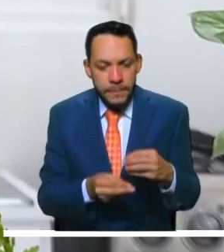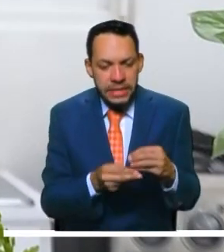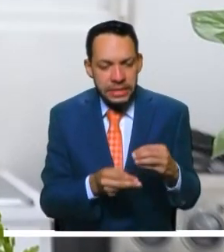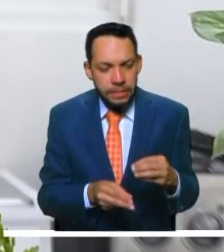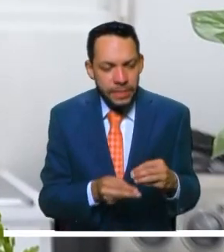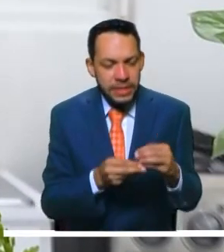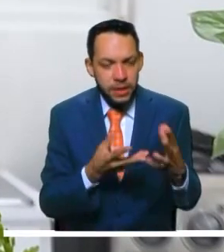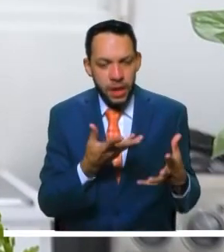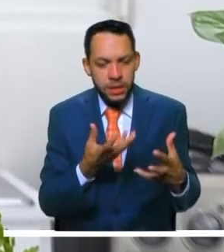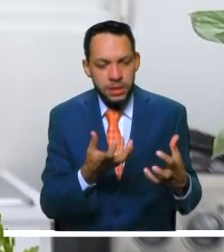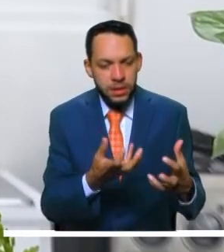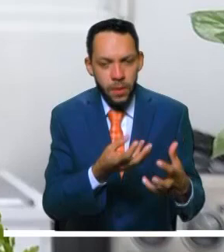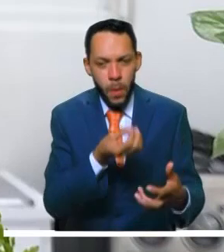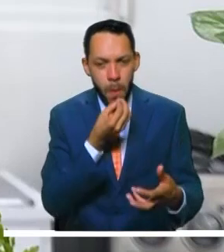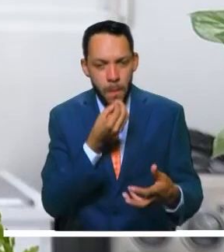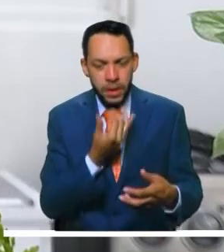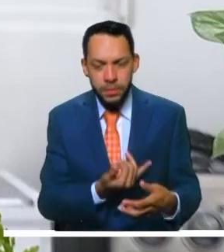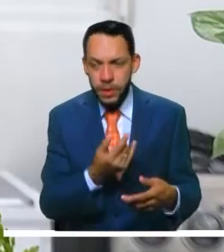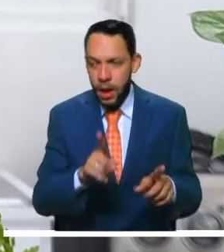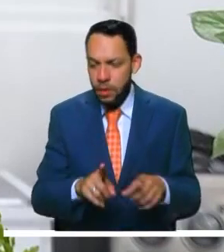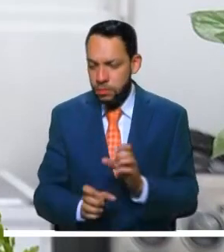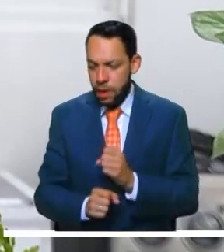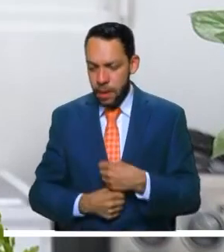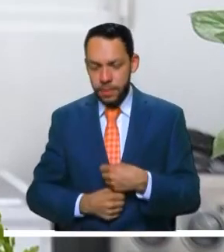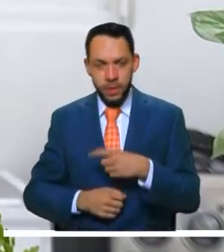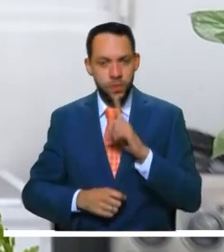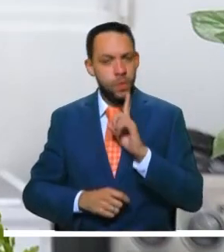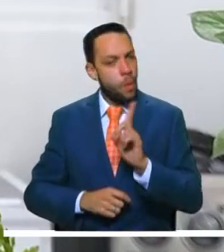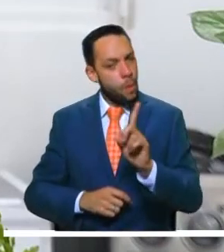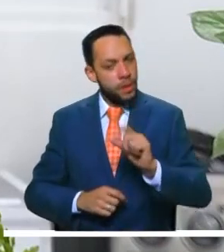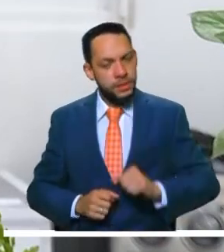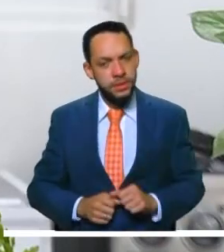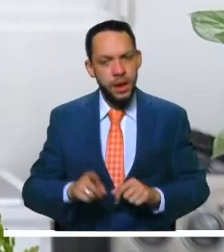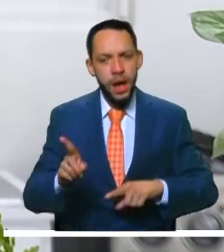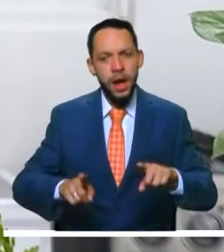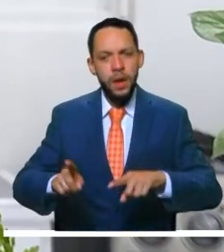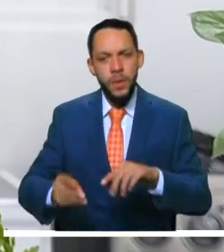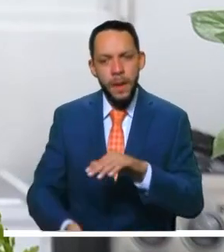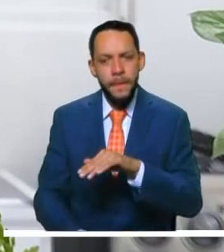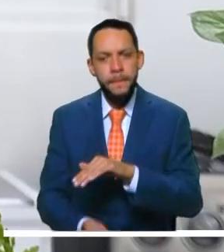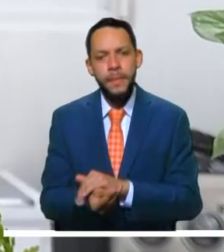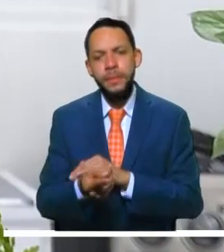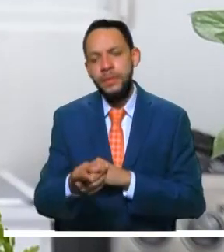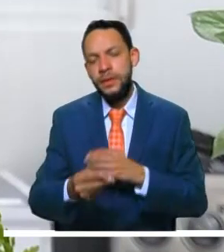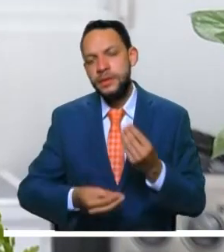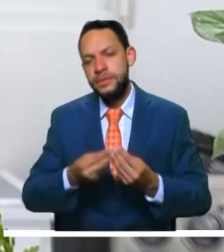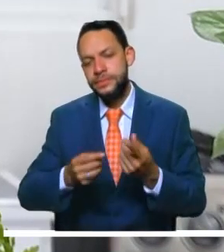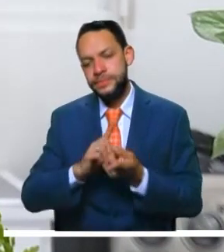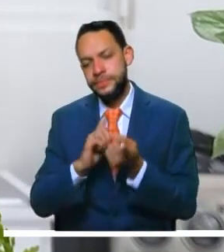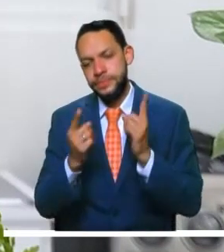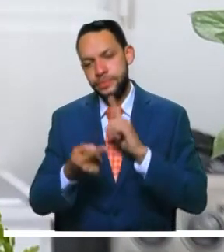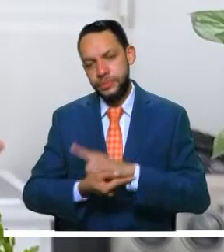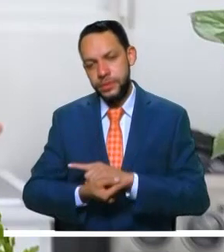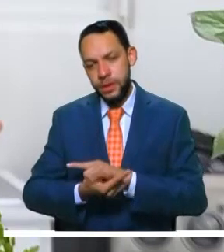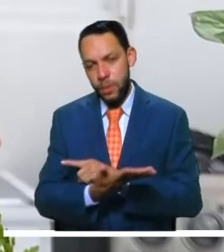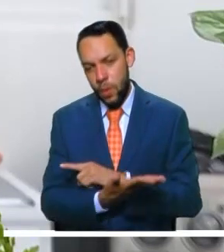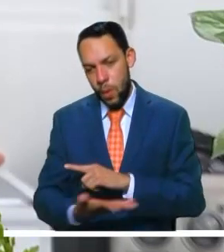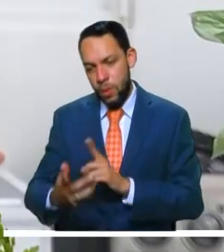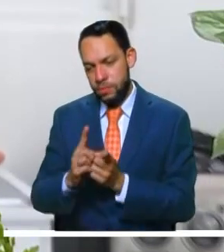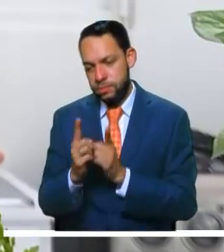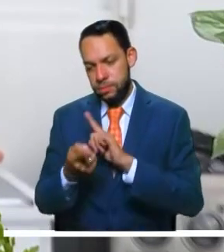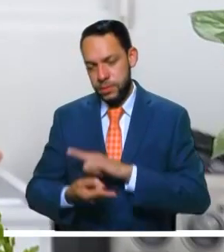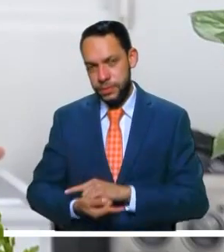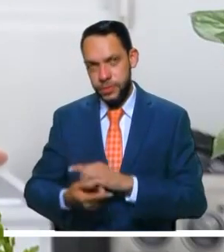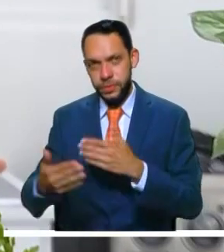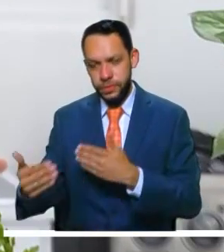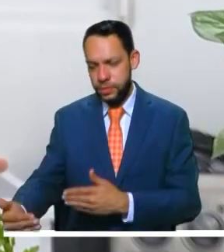no porque tengan hambre, sino que hicieron la trampa. Y cuando transformaron estos alimentos en